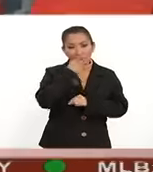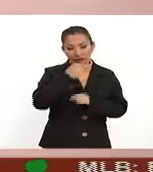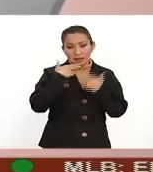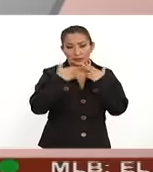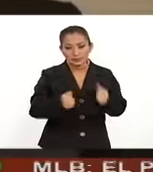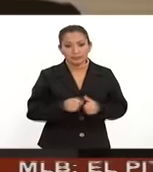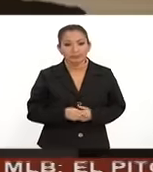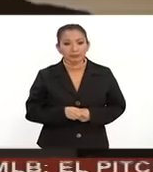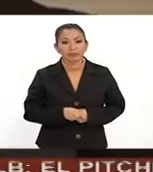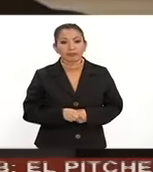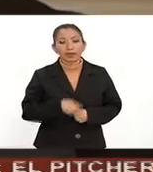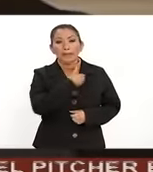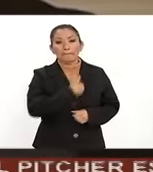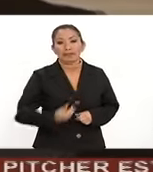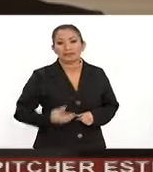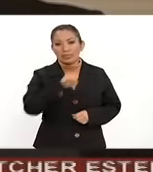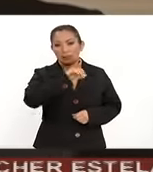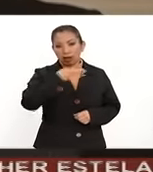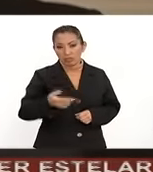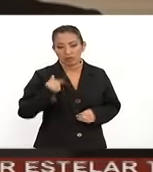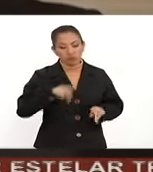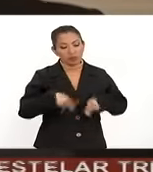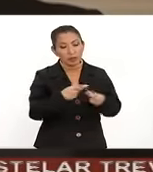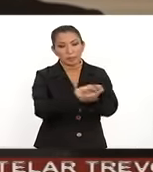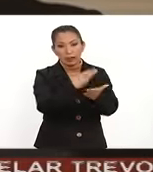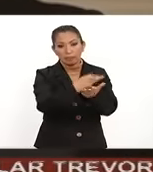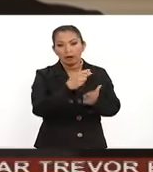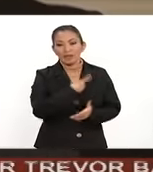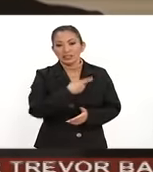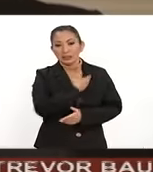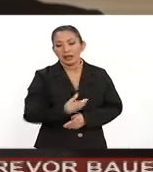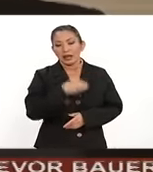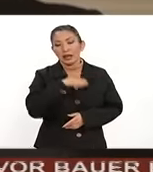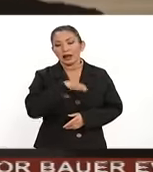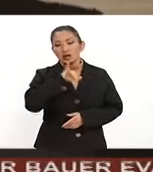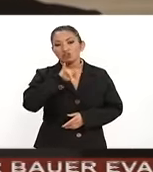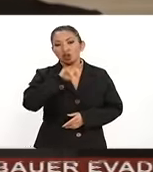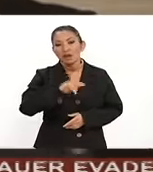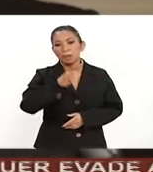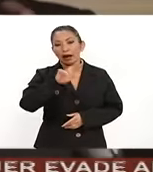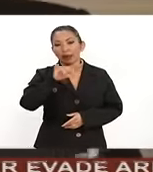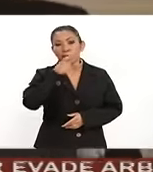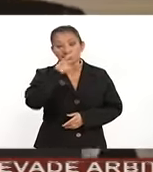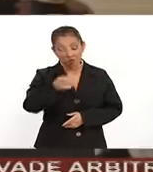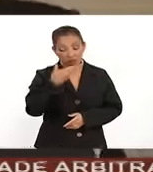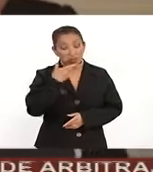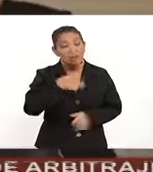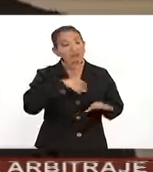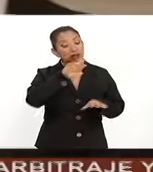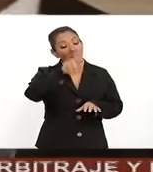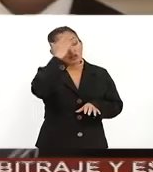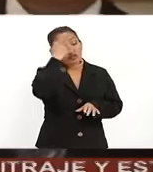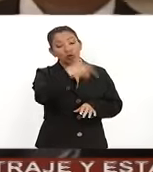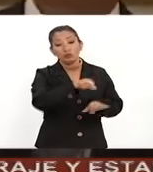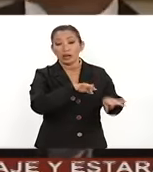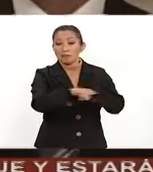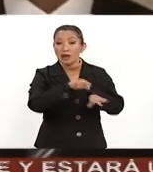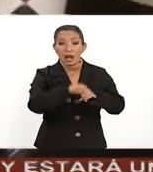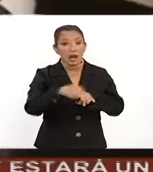Hacienda. El presidente Barack Obama condecora al vicepresidente Joe Biden con la Medalla de la Libertad en reconocimiento a su